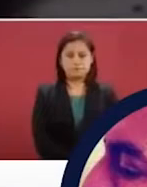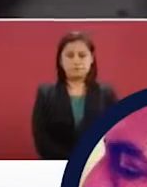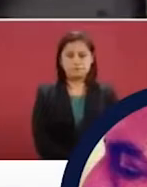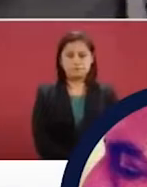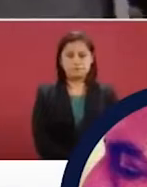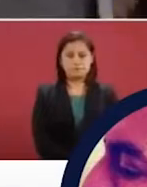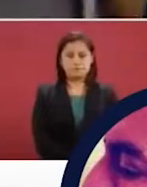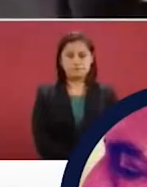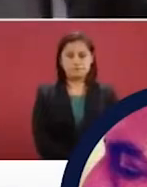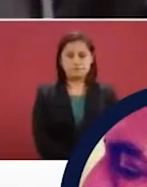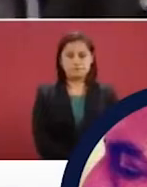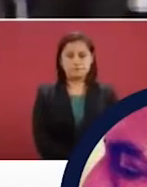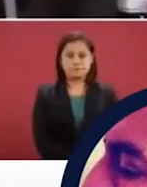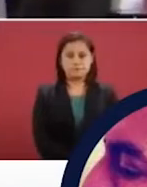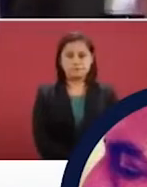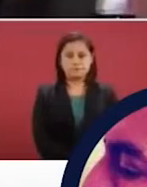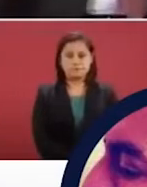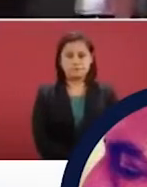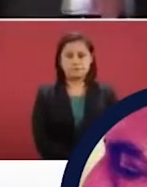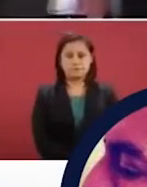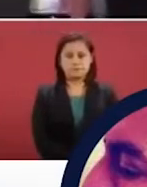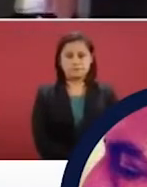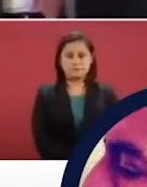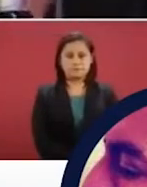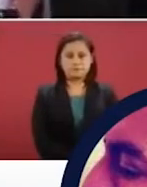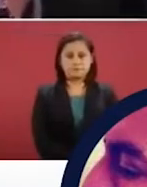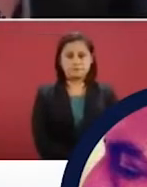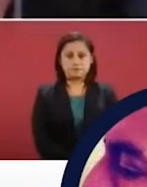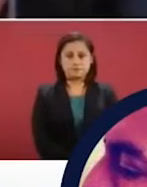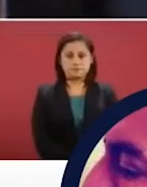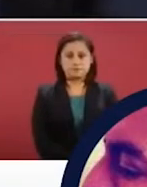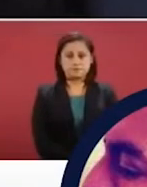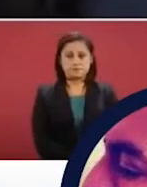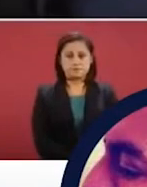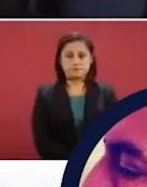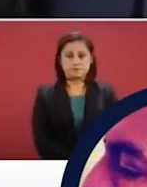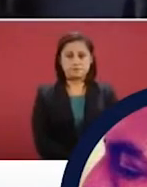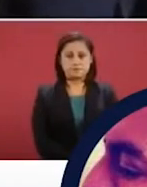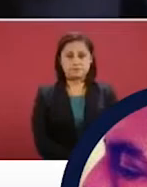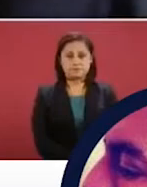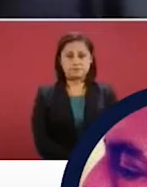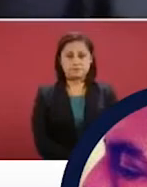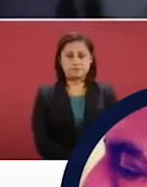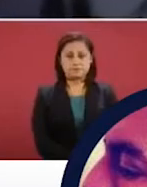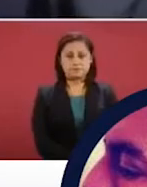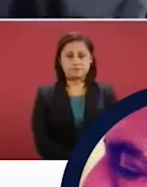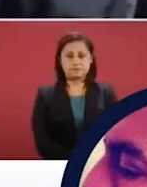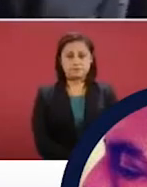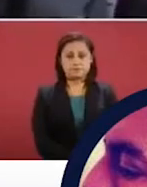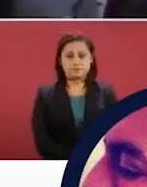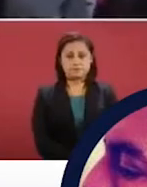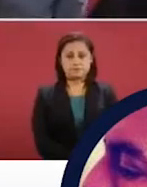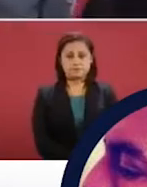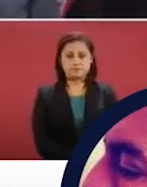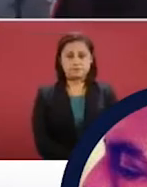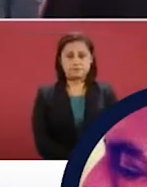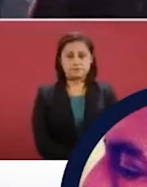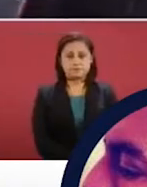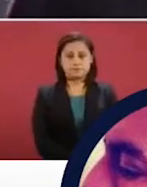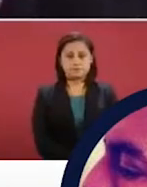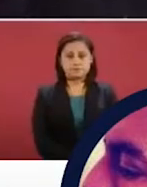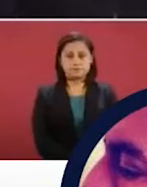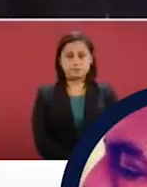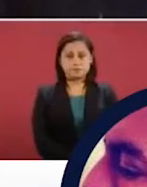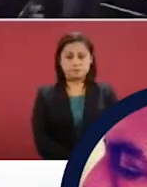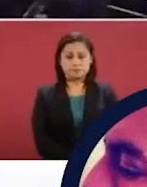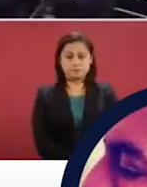las inversionistas más importantes del país, y eso es muy positivo para lo que viene, Alberto Morales. Así es, Luis Alberto, ojalá y ya